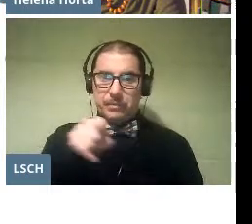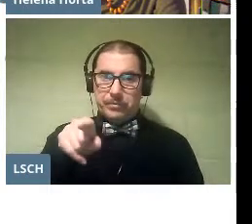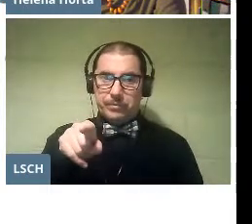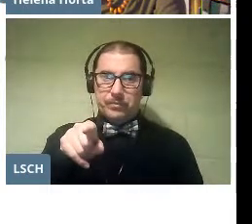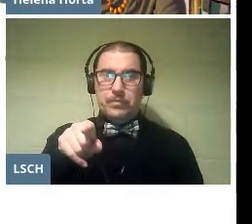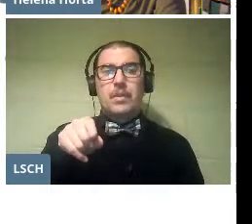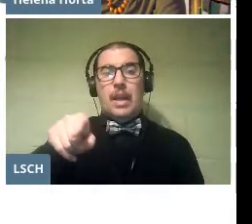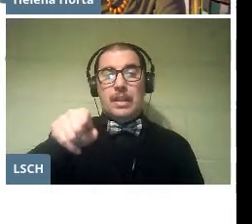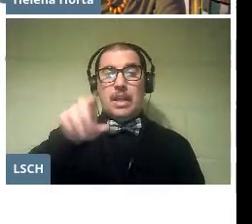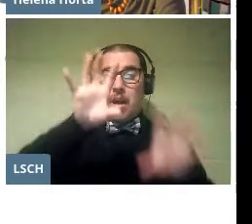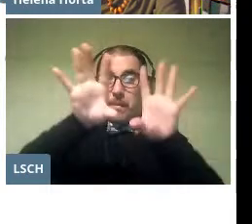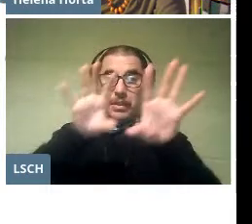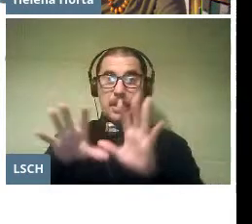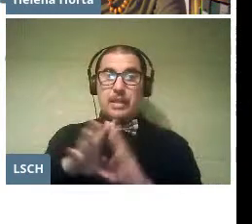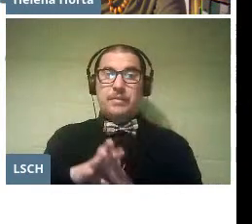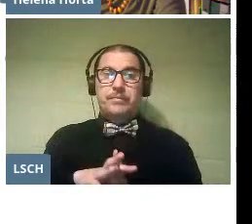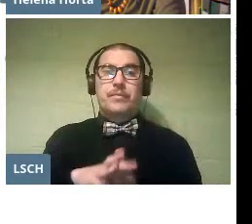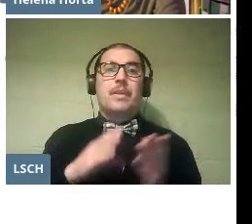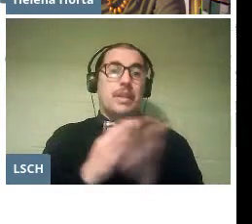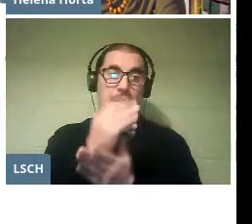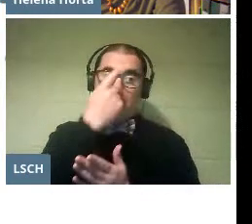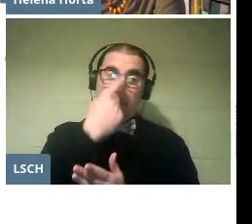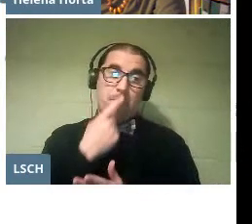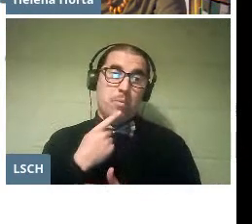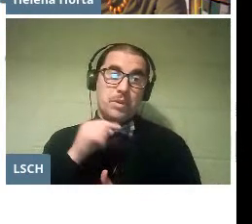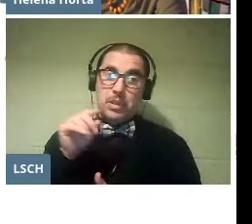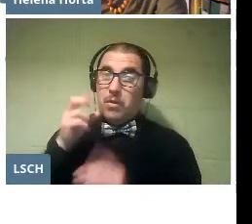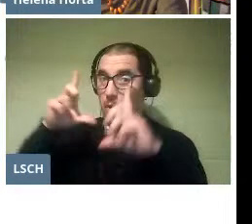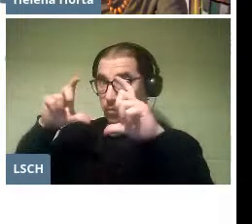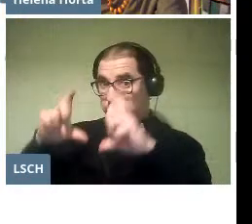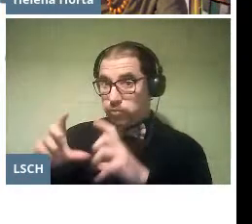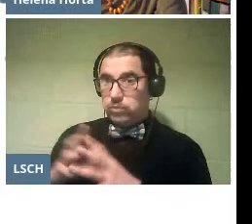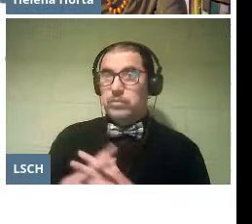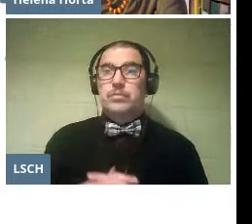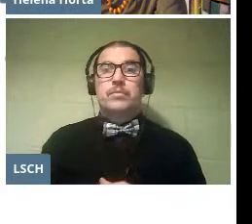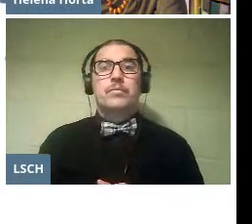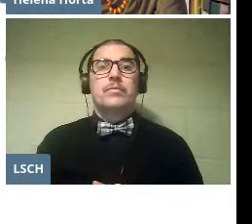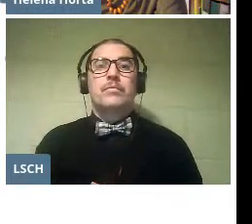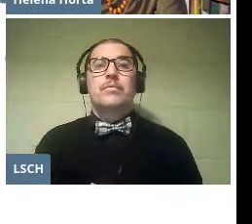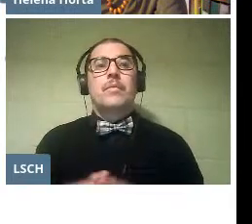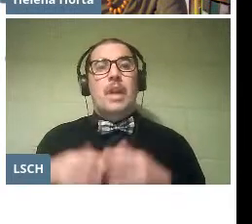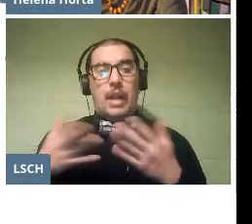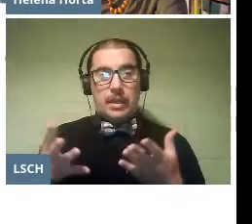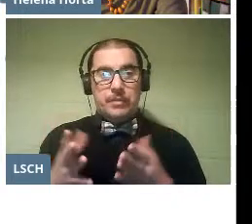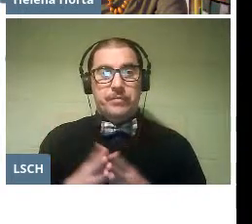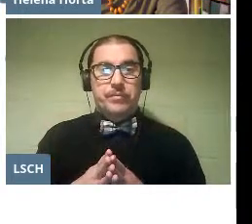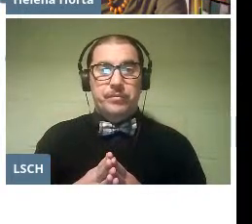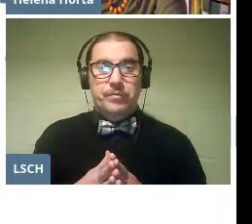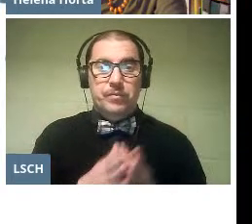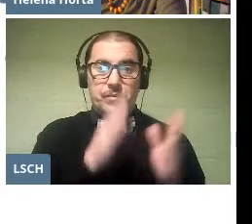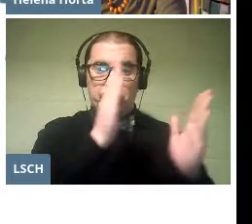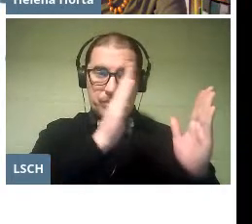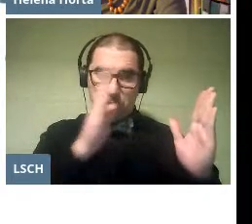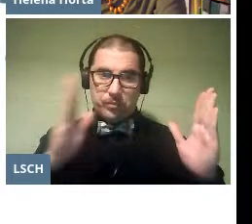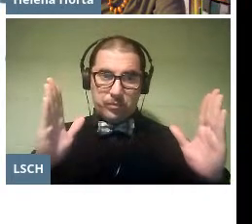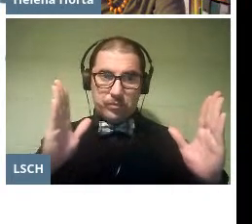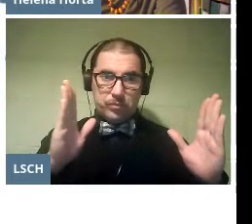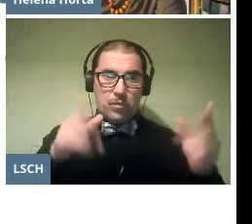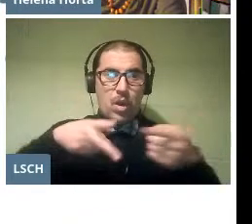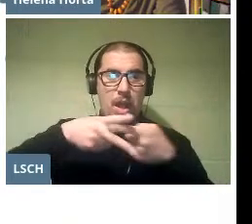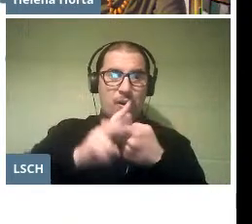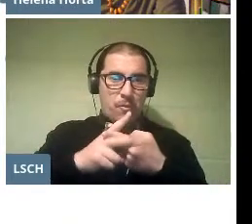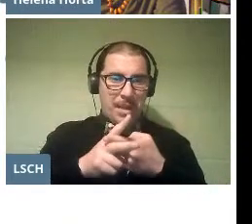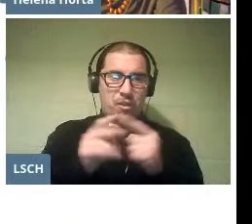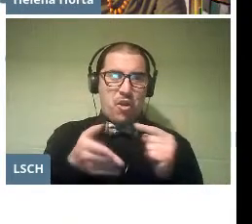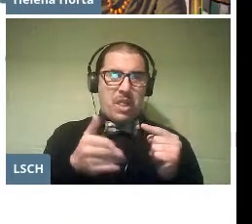este material que vamos a ver proviene de ese museo, en donde tenemos ahí una clasificación de distintos instrumentos, entre